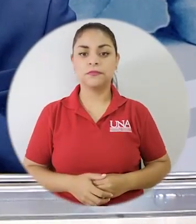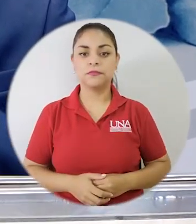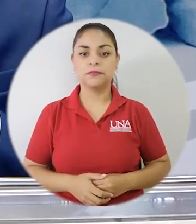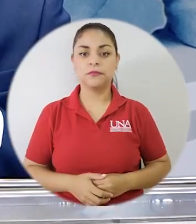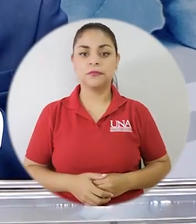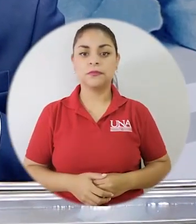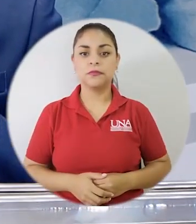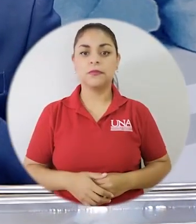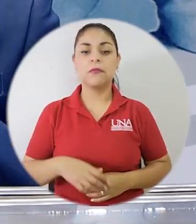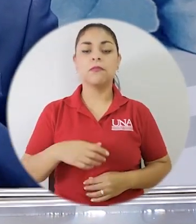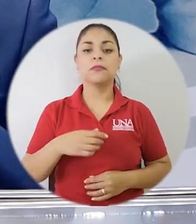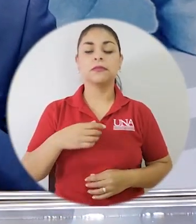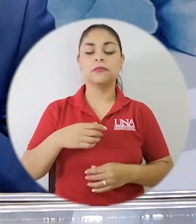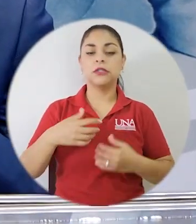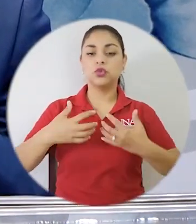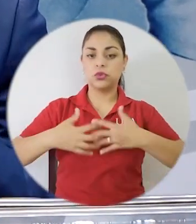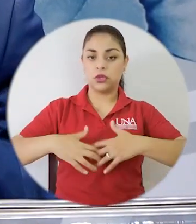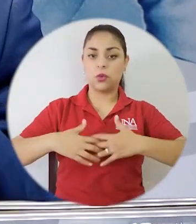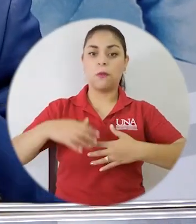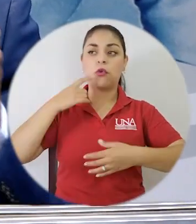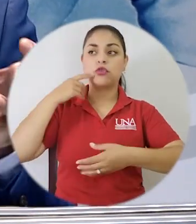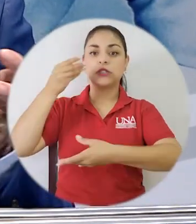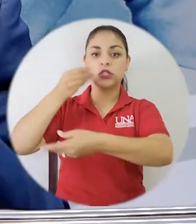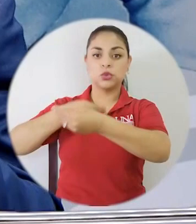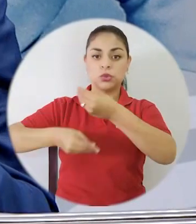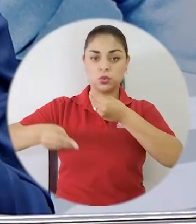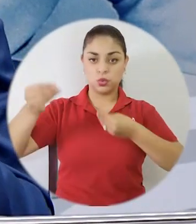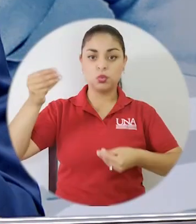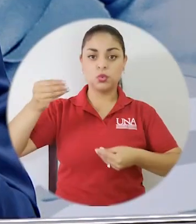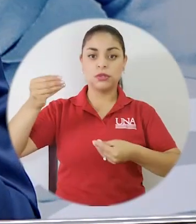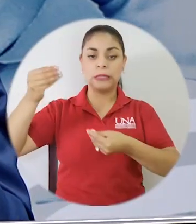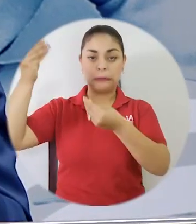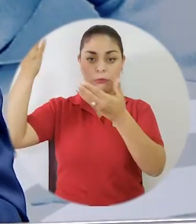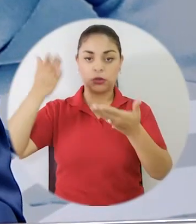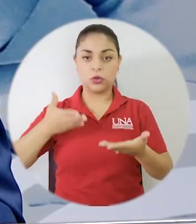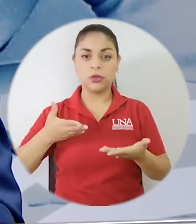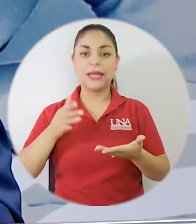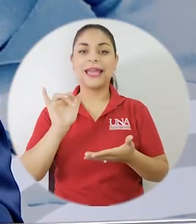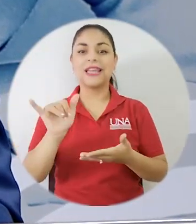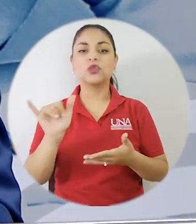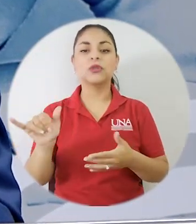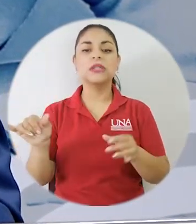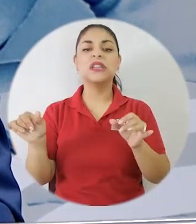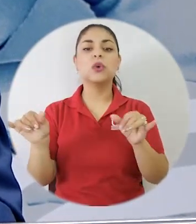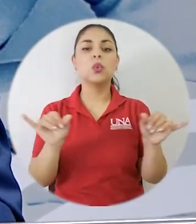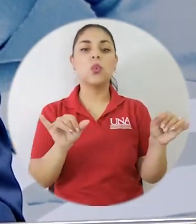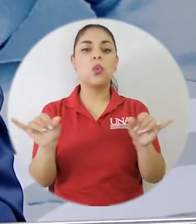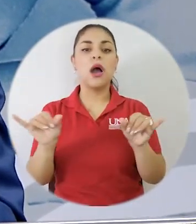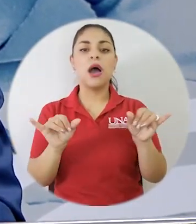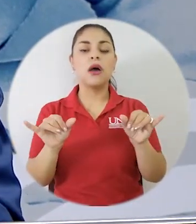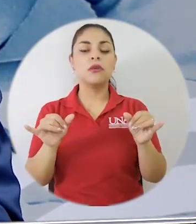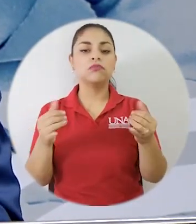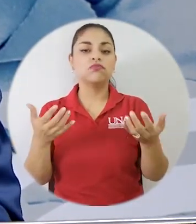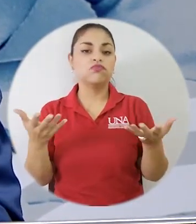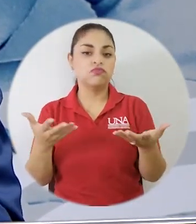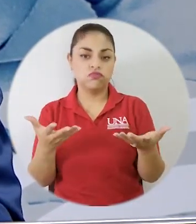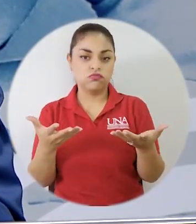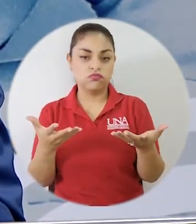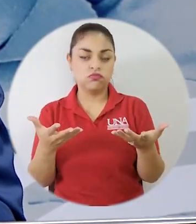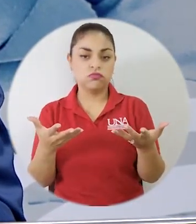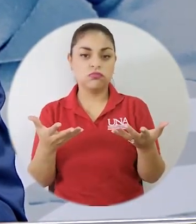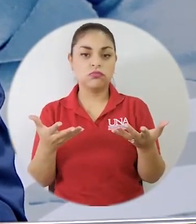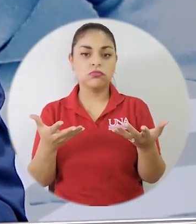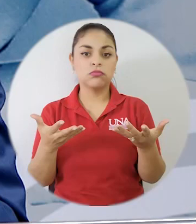por sustitución de importaciones, van a compartir, digamos, una característica común, que también la van a compartir con el tercer patrón